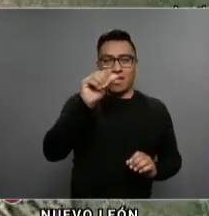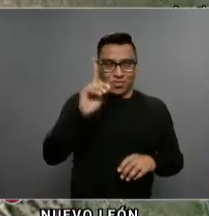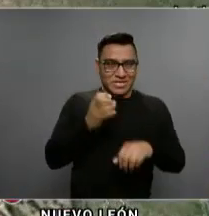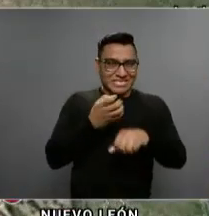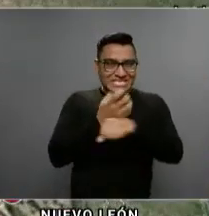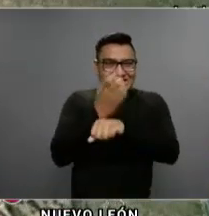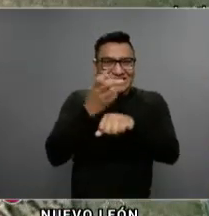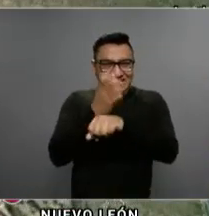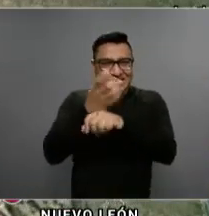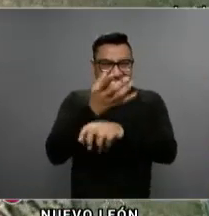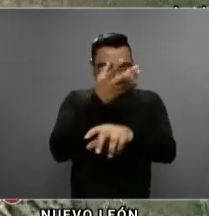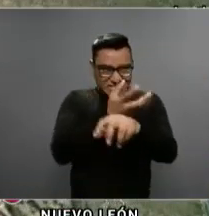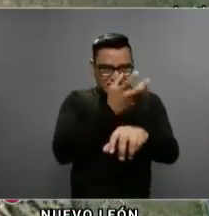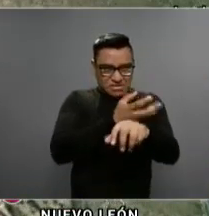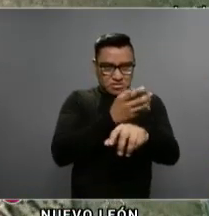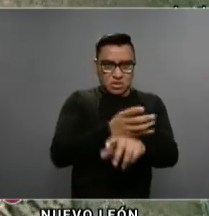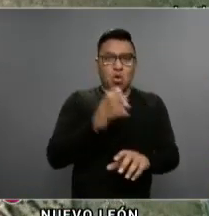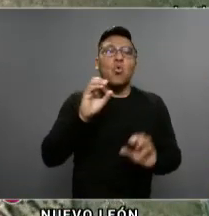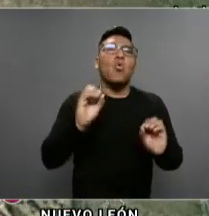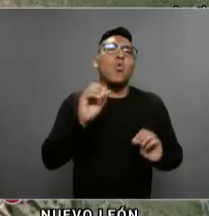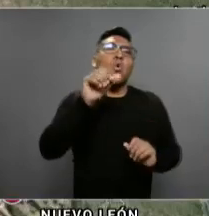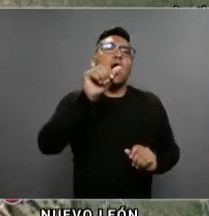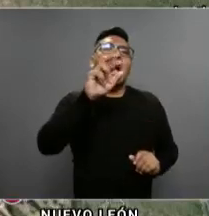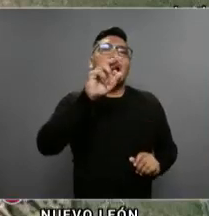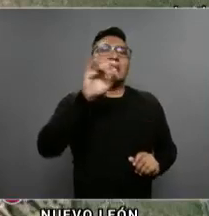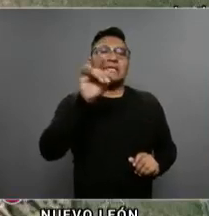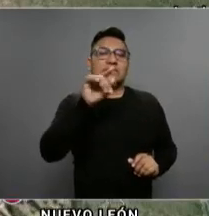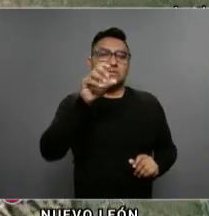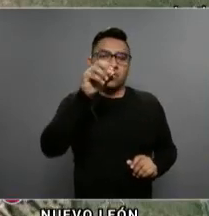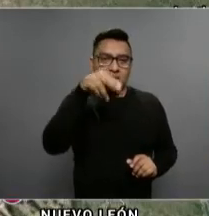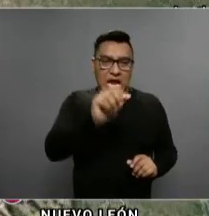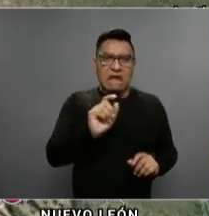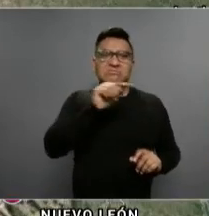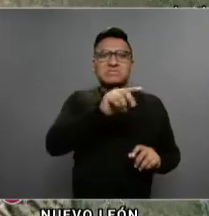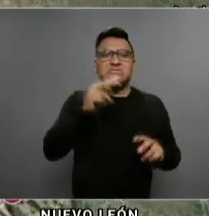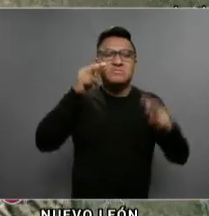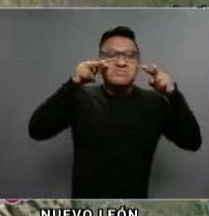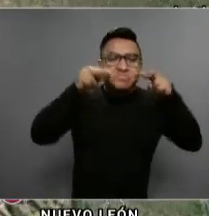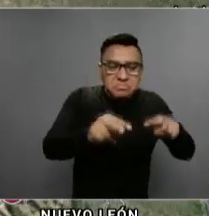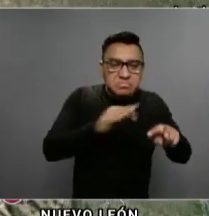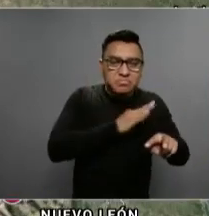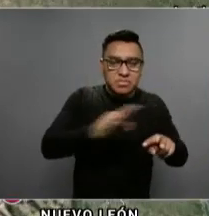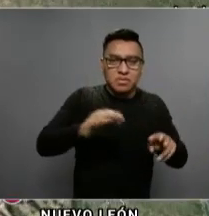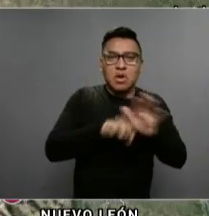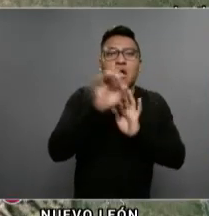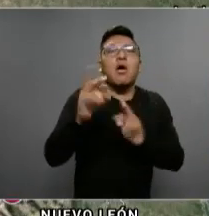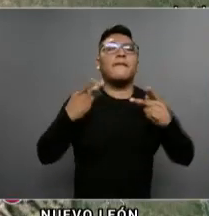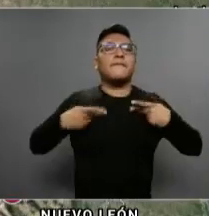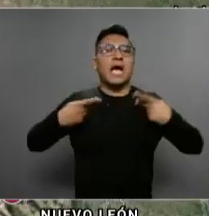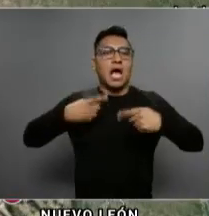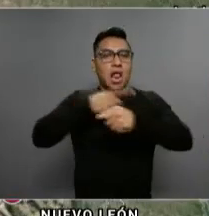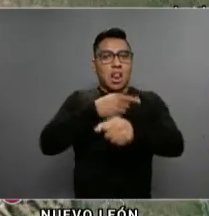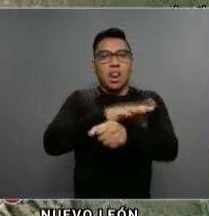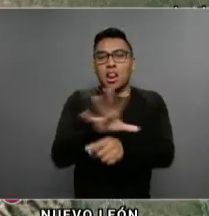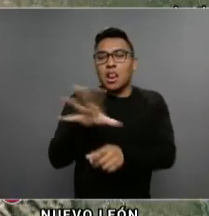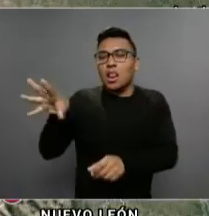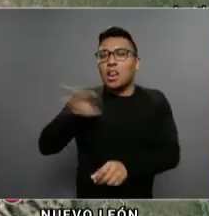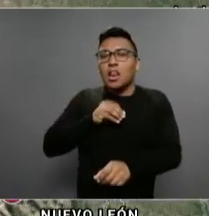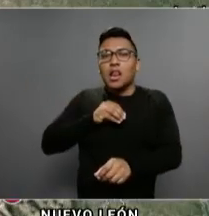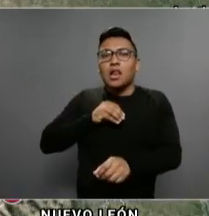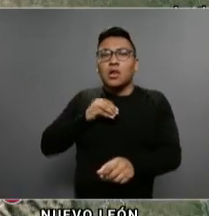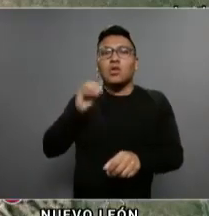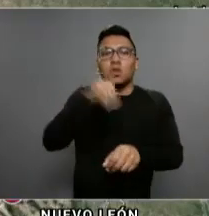Tengo familia en Arizona. Pues usted puede meterse, saber cuántos casos hay confirmados. Está